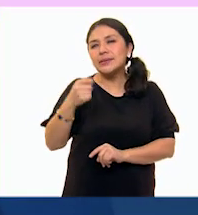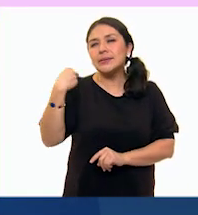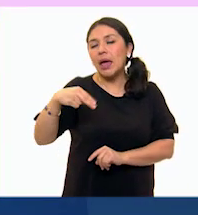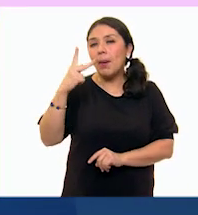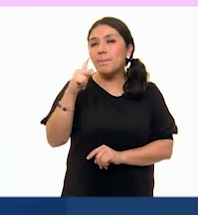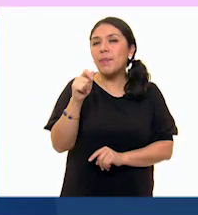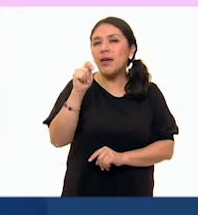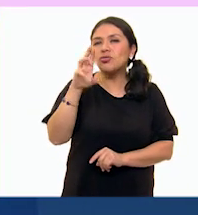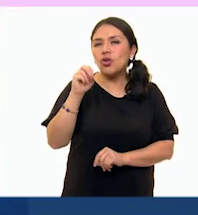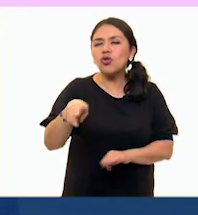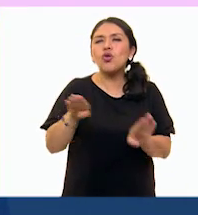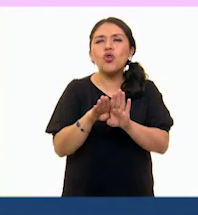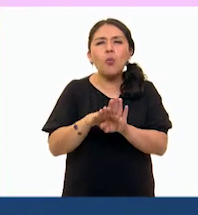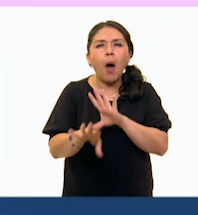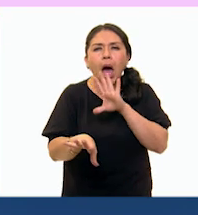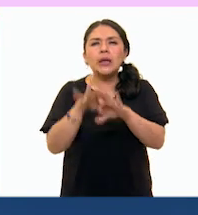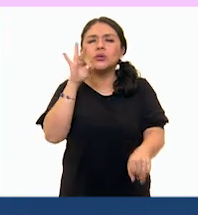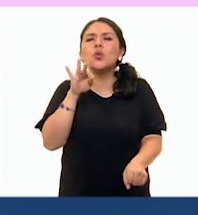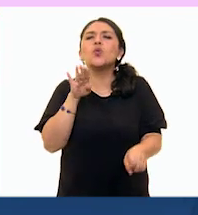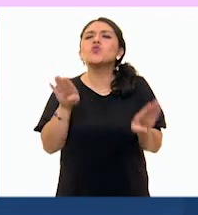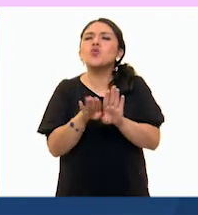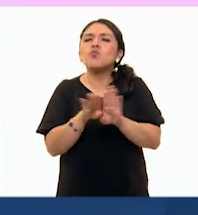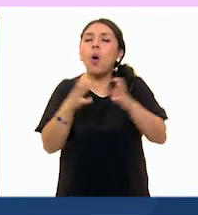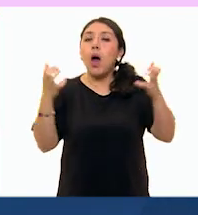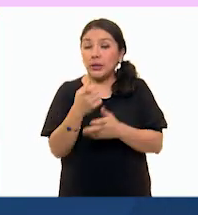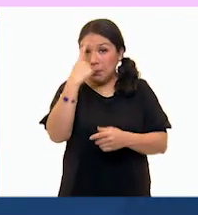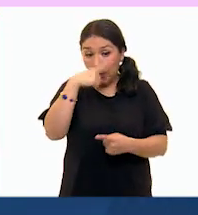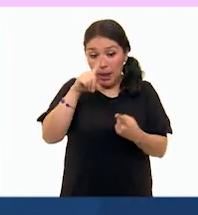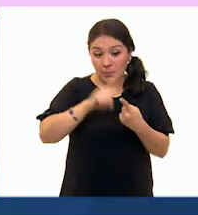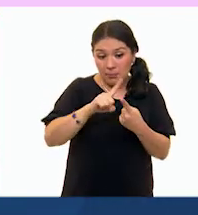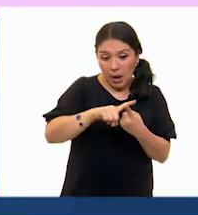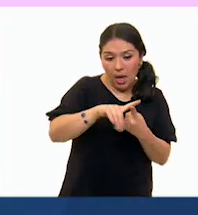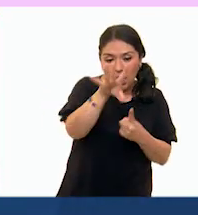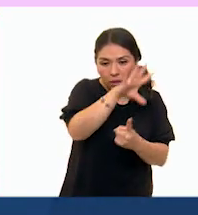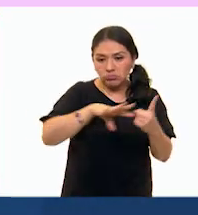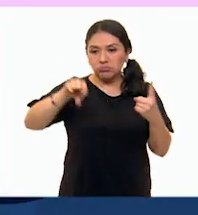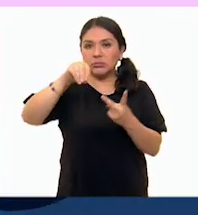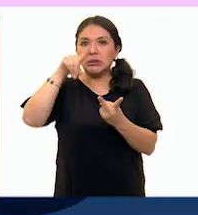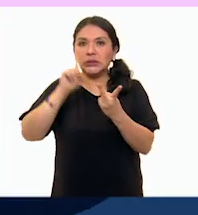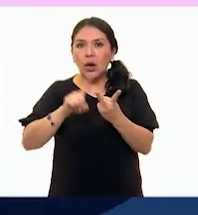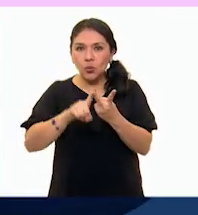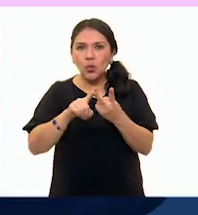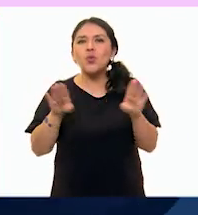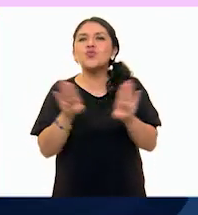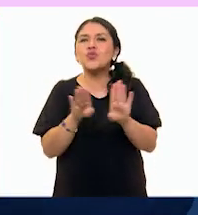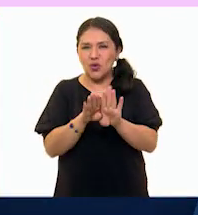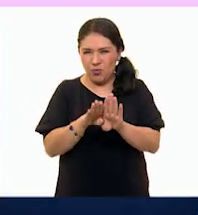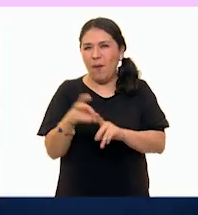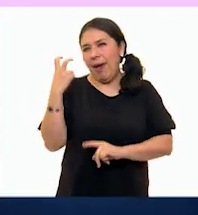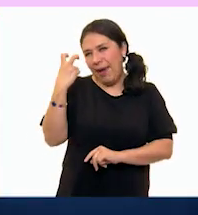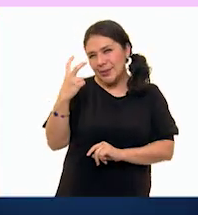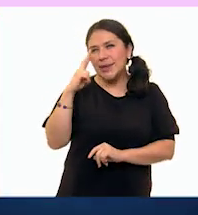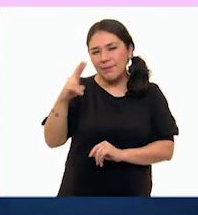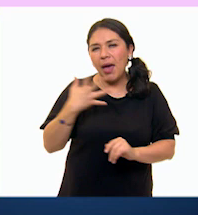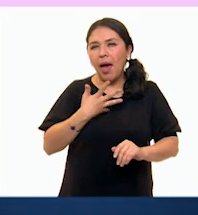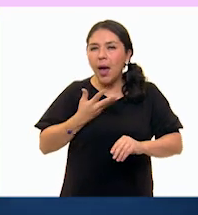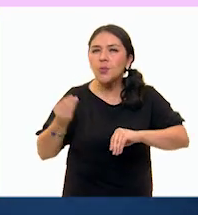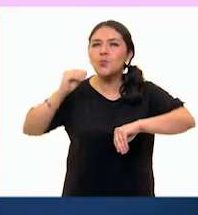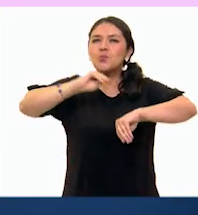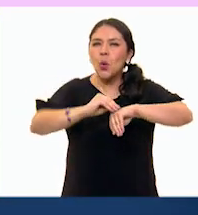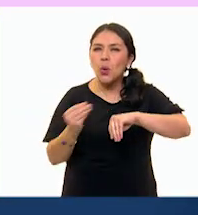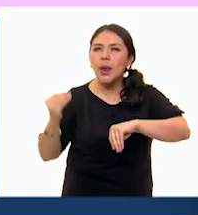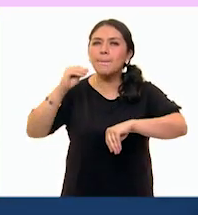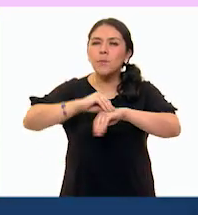precisamente encontrar qué hacemos para pasar de una figura a la siguiente, como en este caso que van aumentando